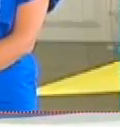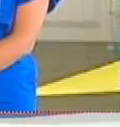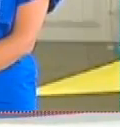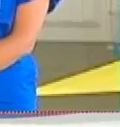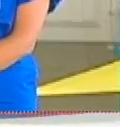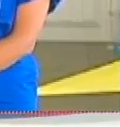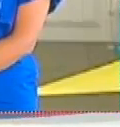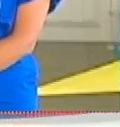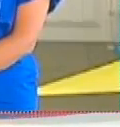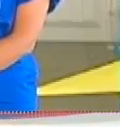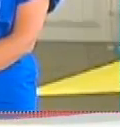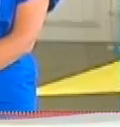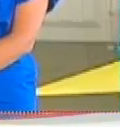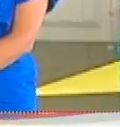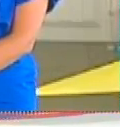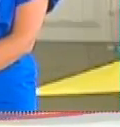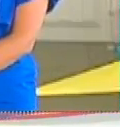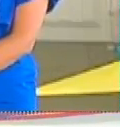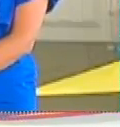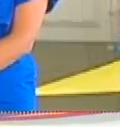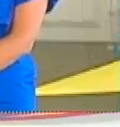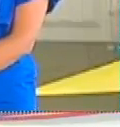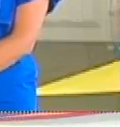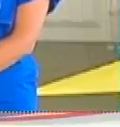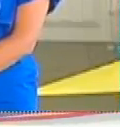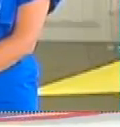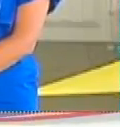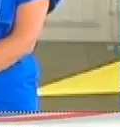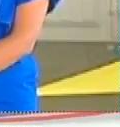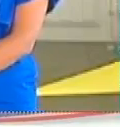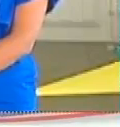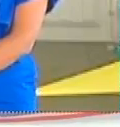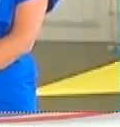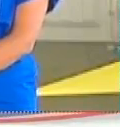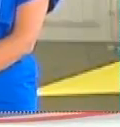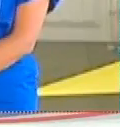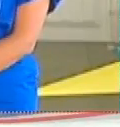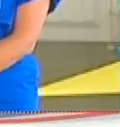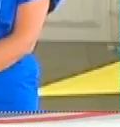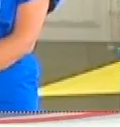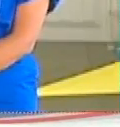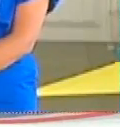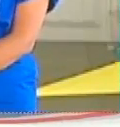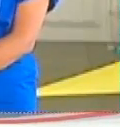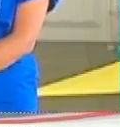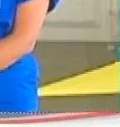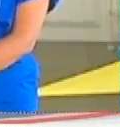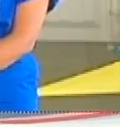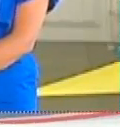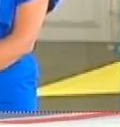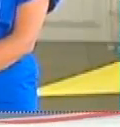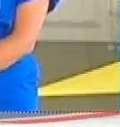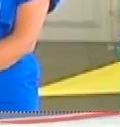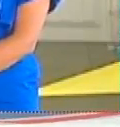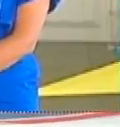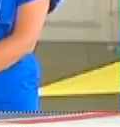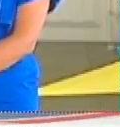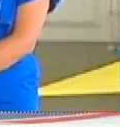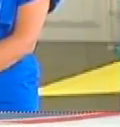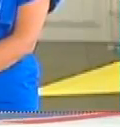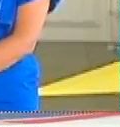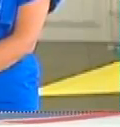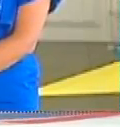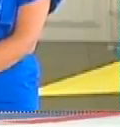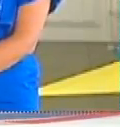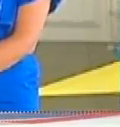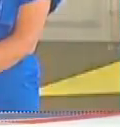También quiero agradecerle al ministro de Salud, a la misión José Gregorio Hernández, que nos ha abierto las puertas, que nos ha apoyado en todo. Queremos darle ese rango